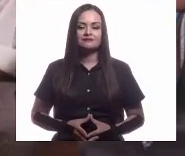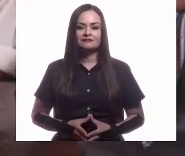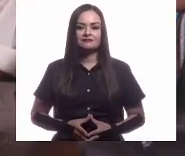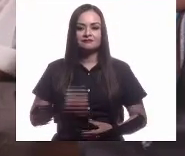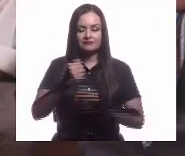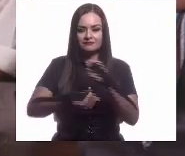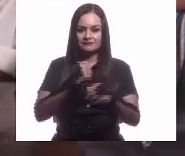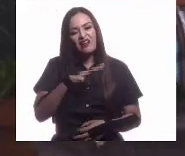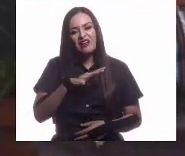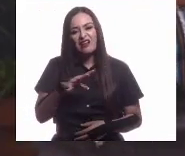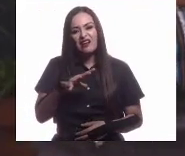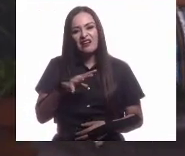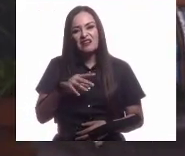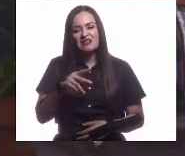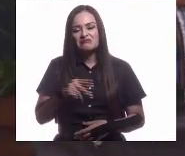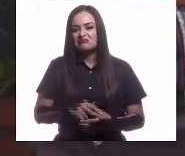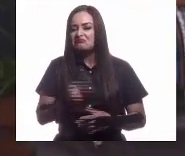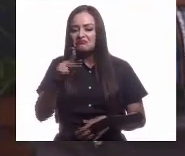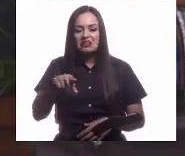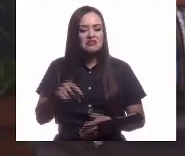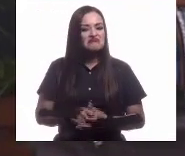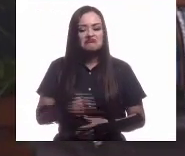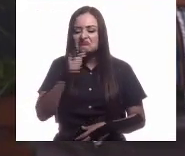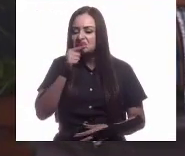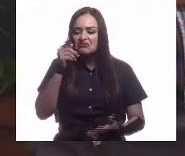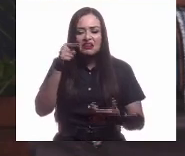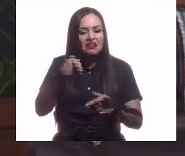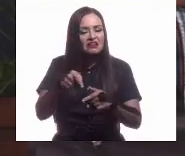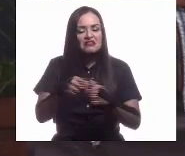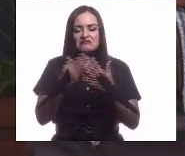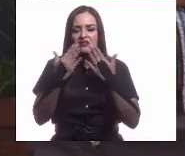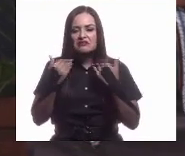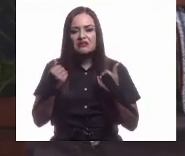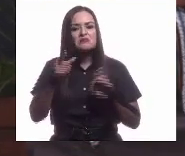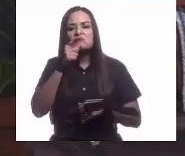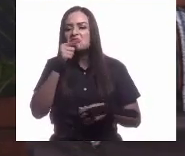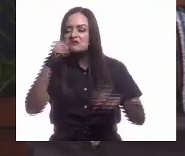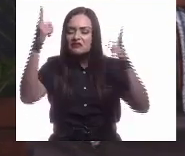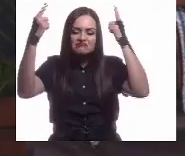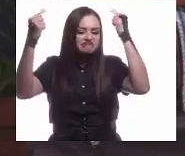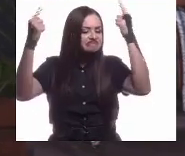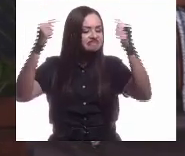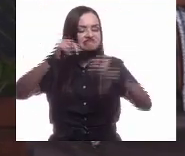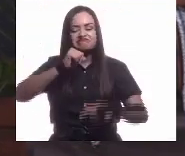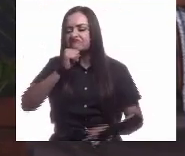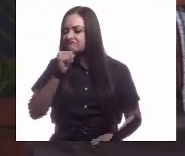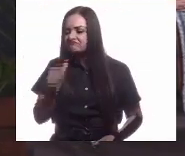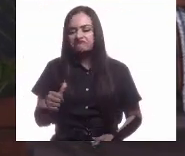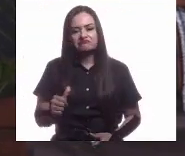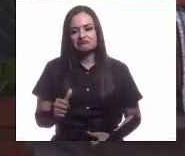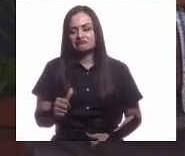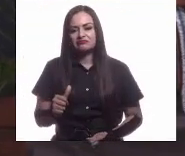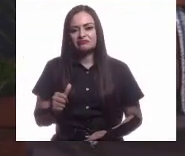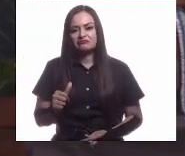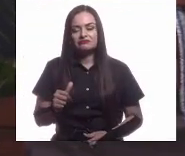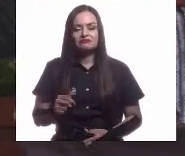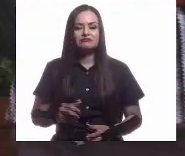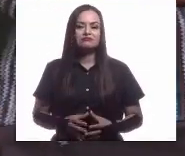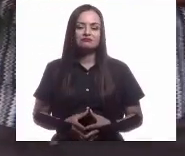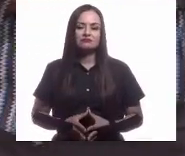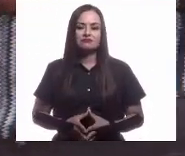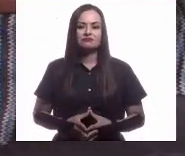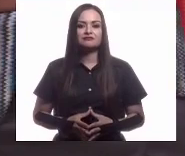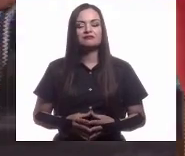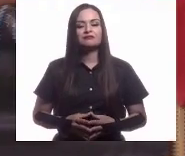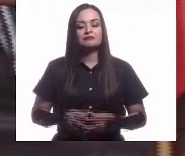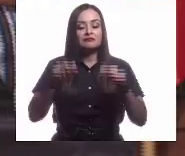hace 2 años, papel que en la realidad, no egresaban cadetes ya de nuestro instituto. Le